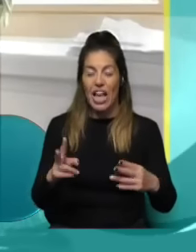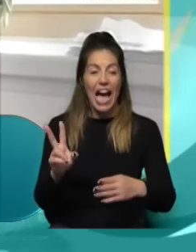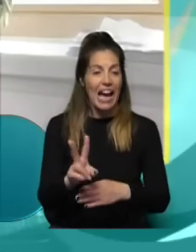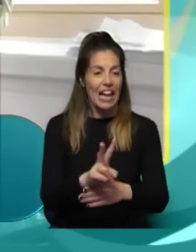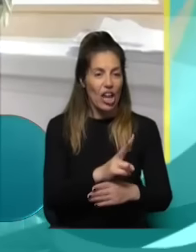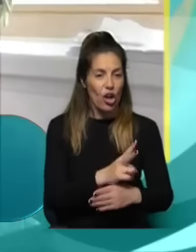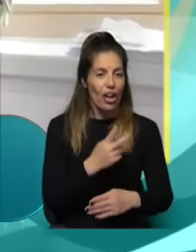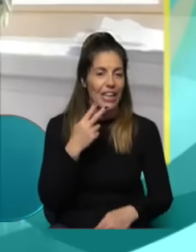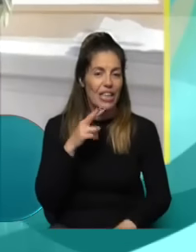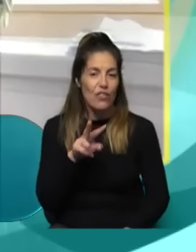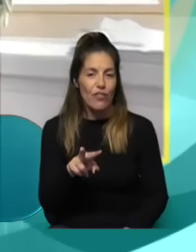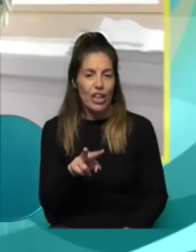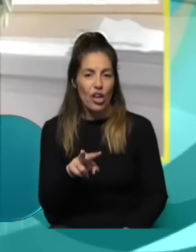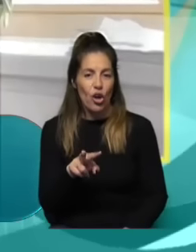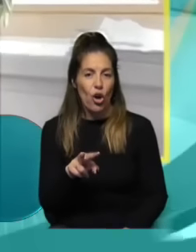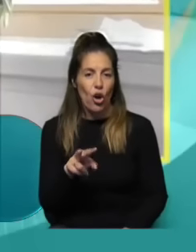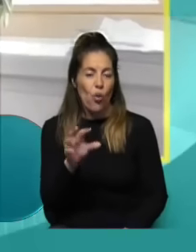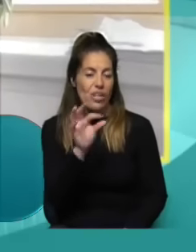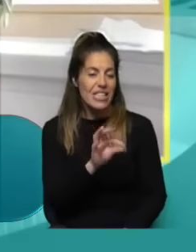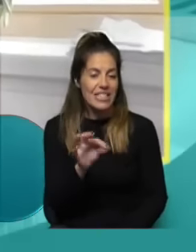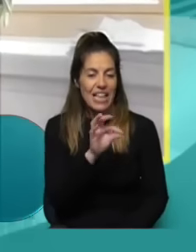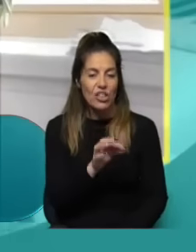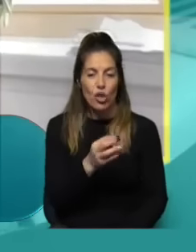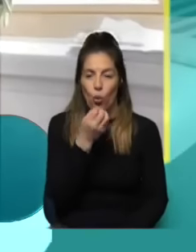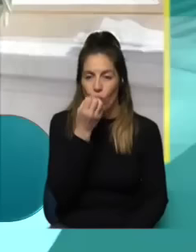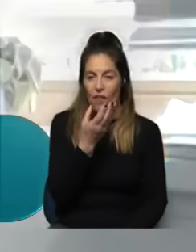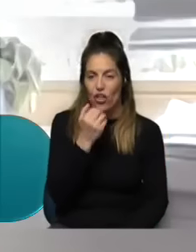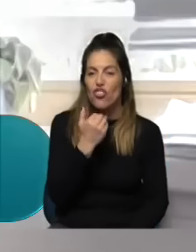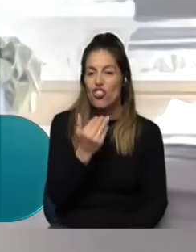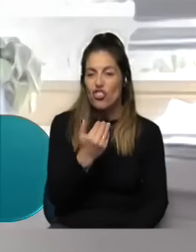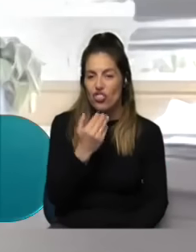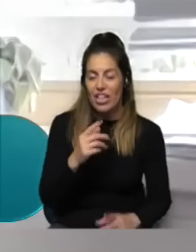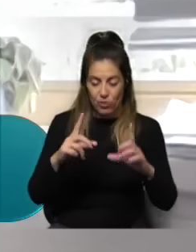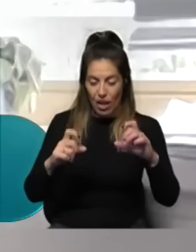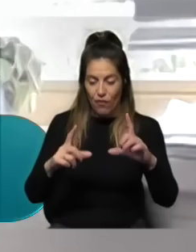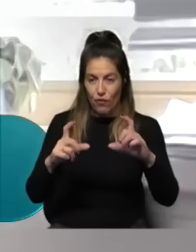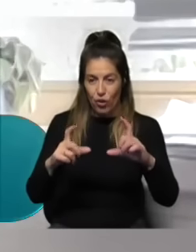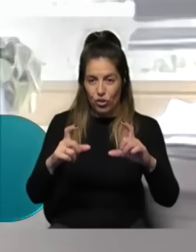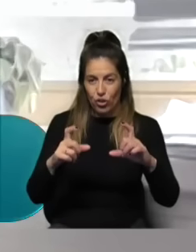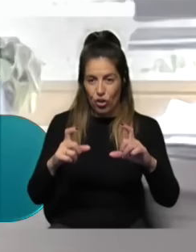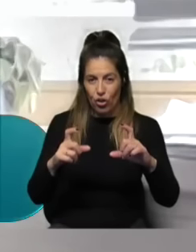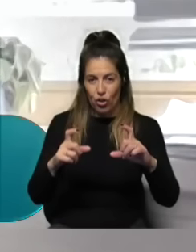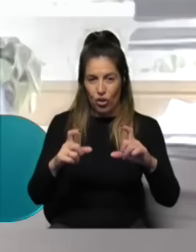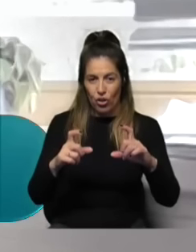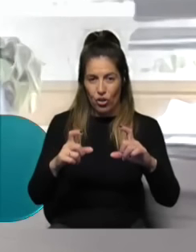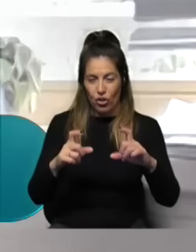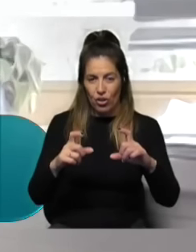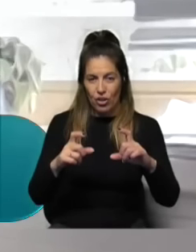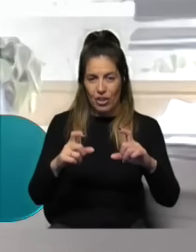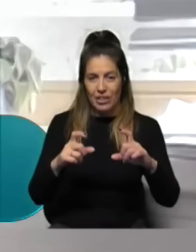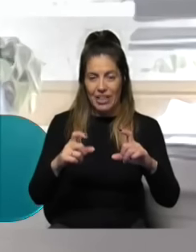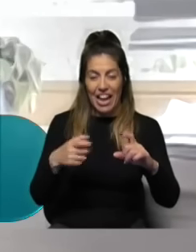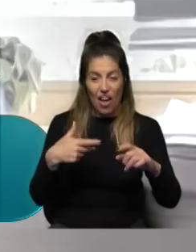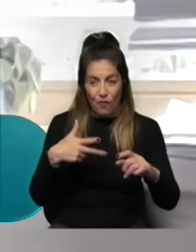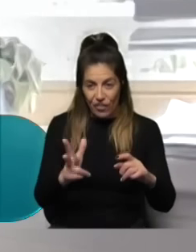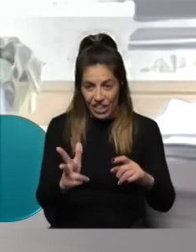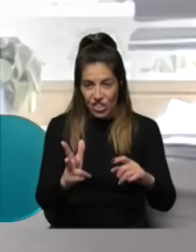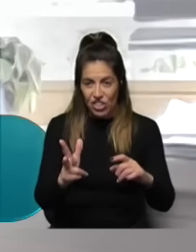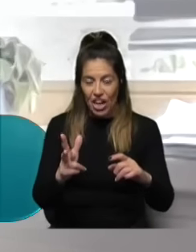y encuentro por ahí un insecto, una planta, no sé lo que es. Bueno, si le tomo una foto, como está la localización, está la fecha en la que le